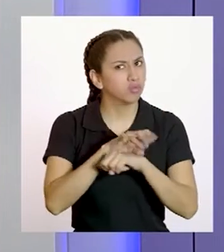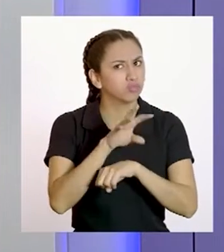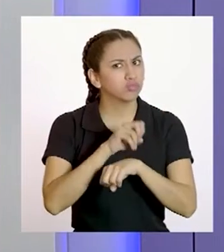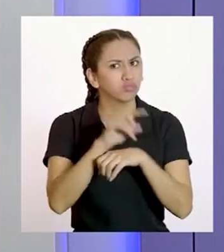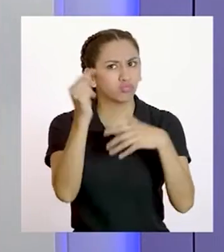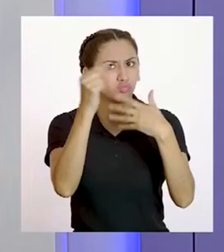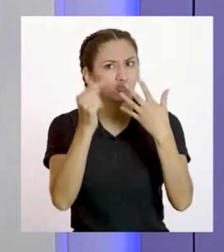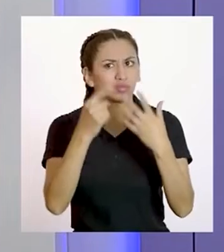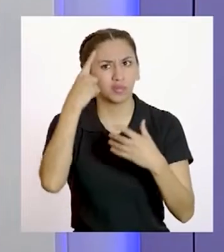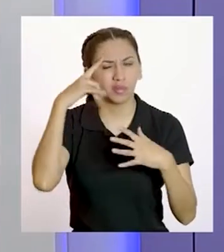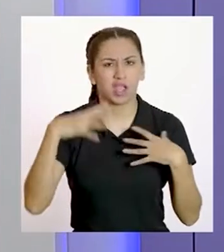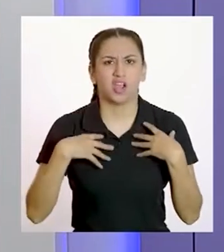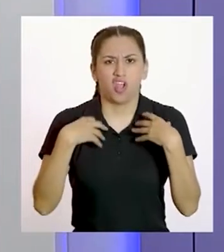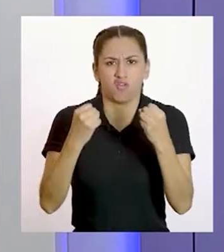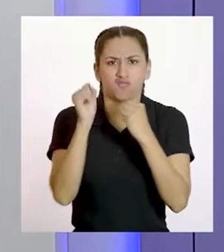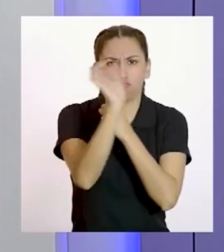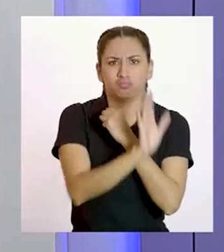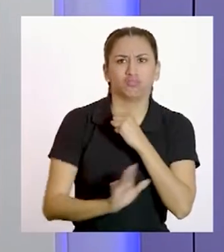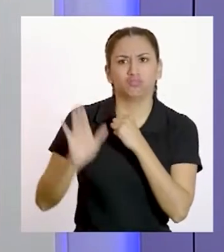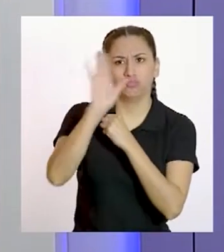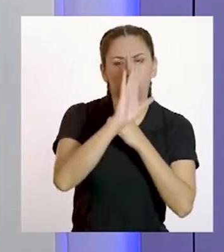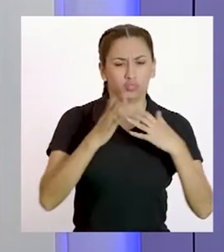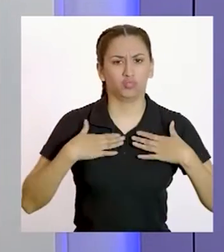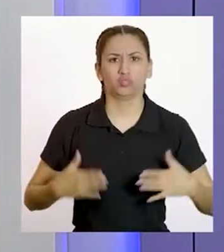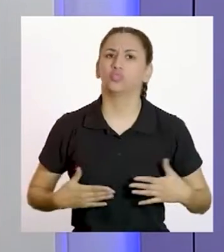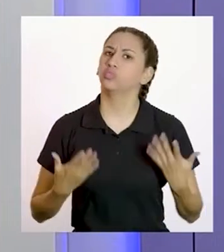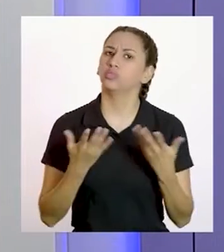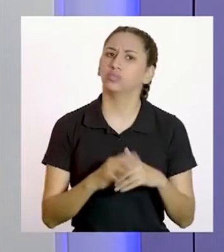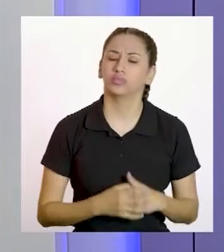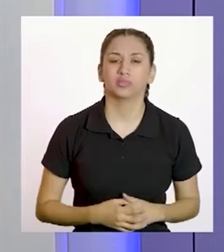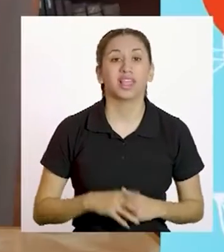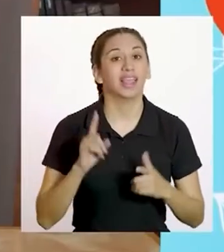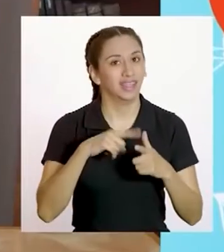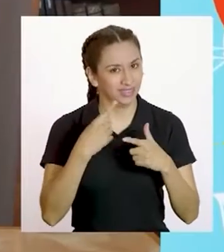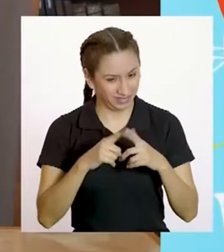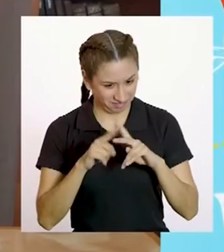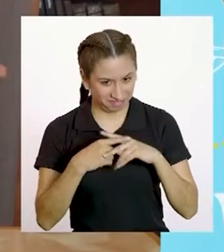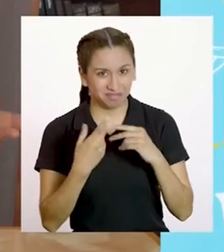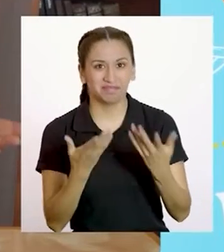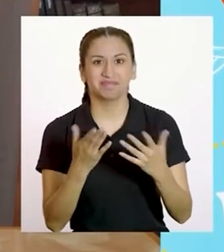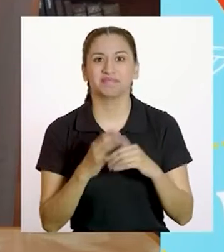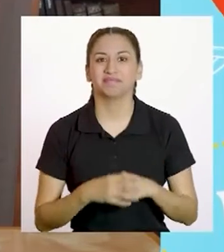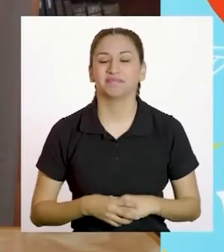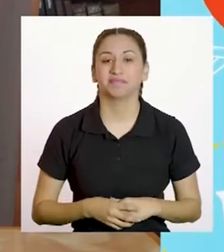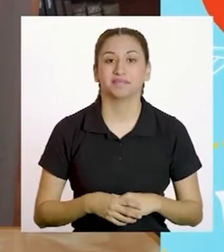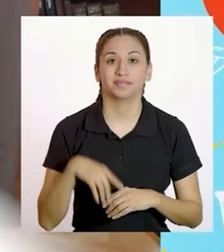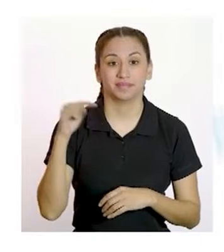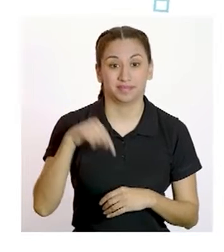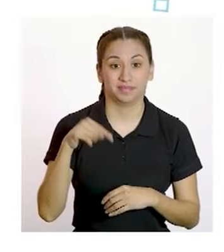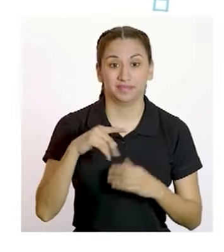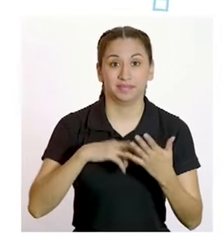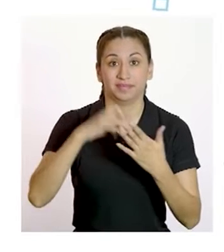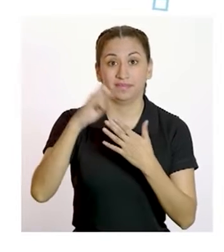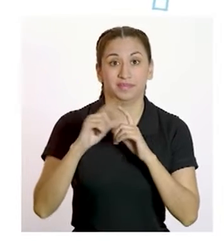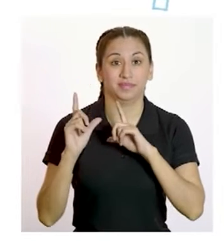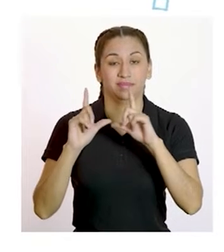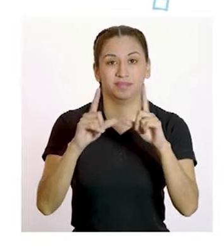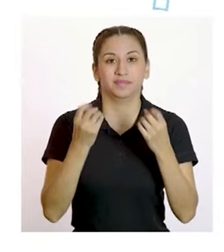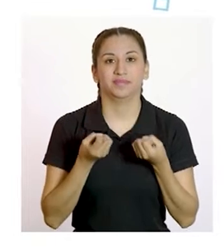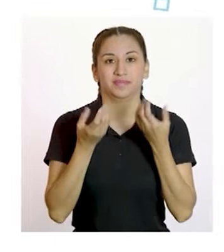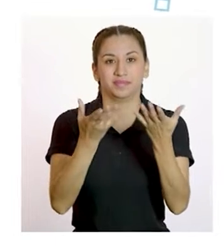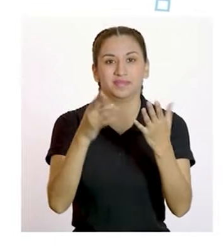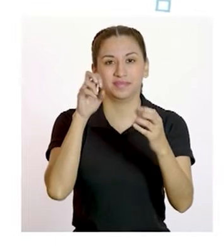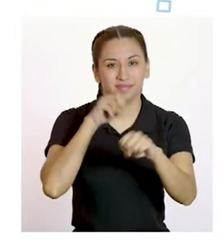escribiremos recomendaciones para fortalecer nuestro sistema inmunológico. Entonces empecemos. En este programa